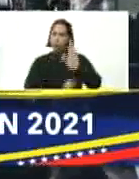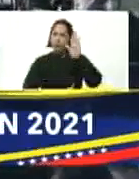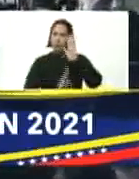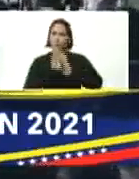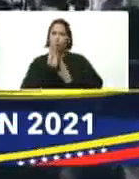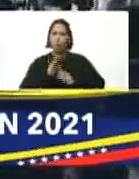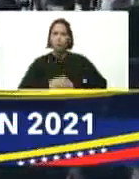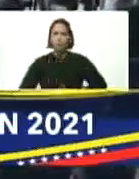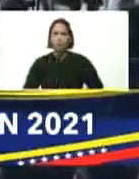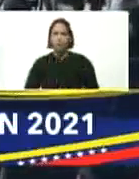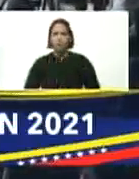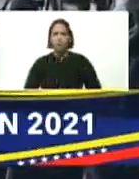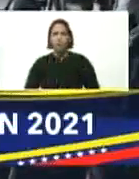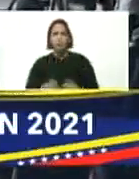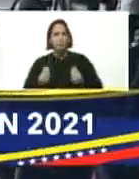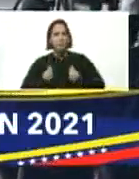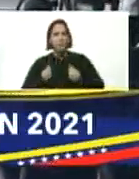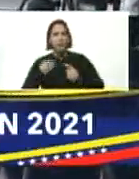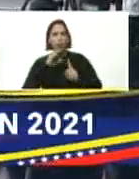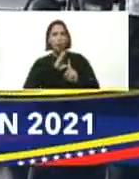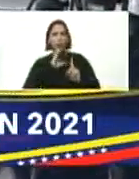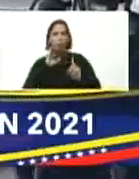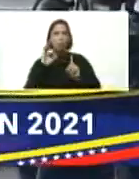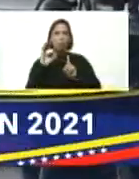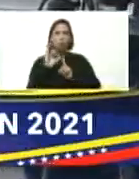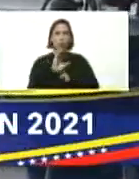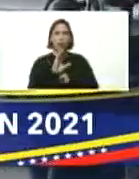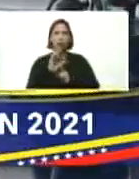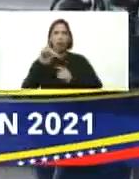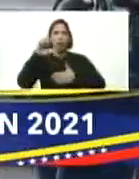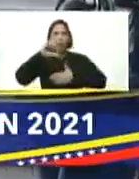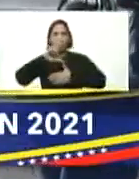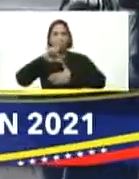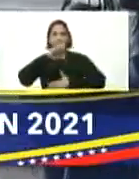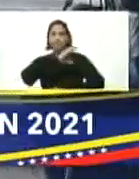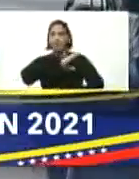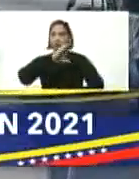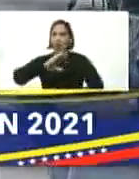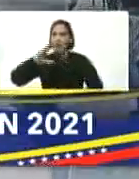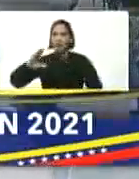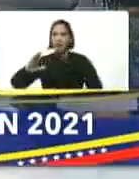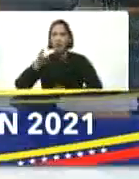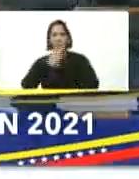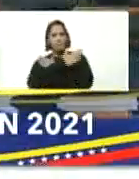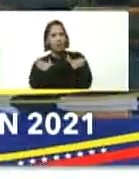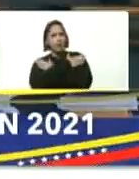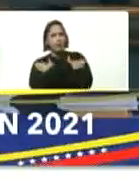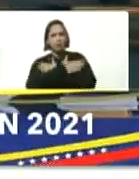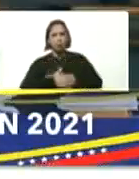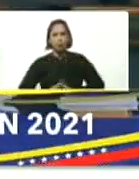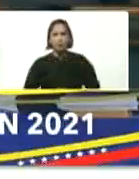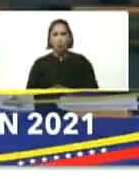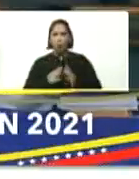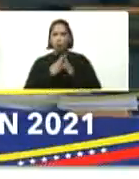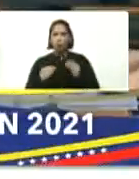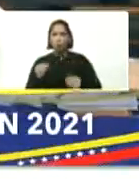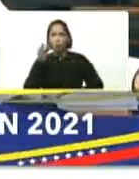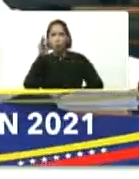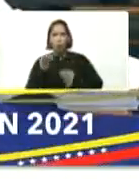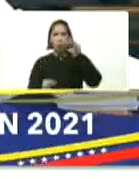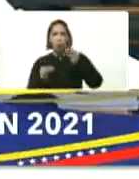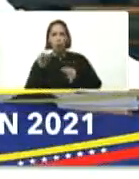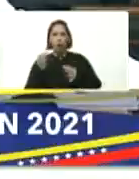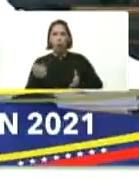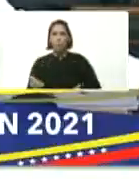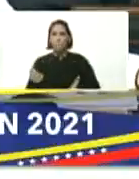su presencia en la vida cultural de América Latina y el Caribe. Felicito a todo el jurado del